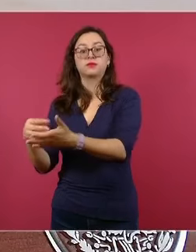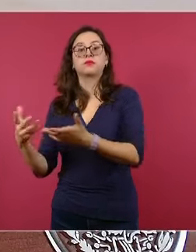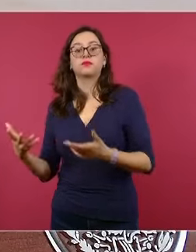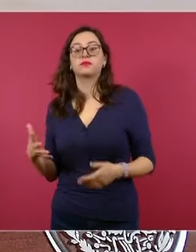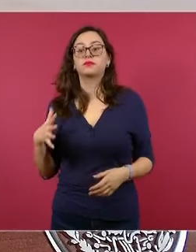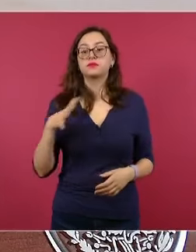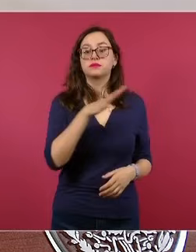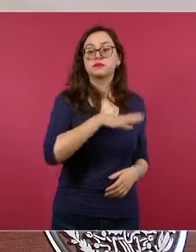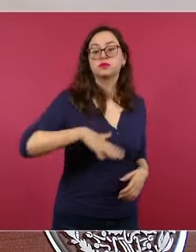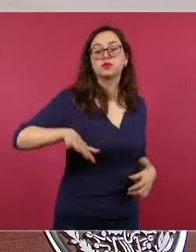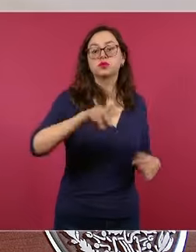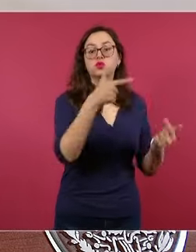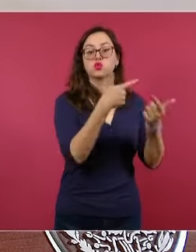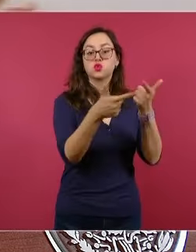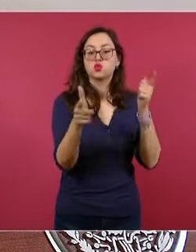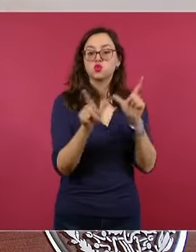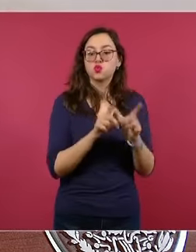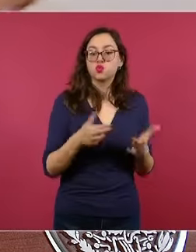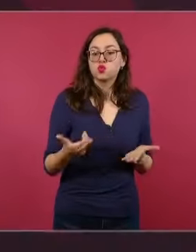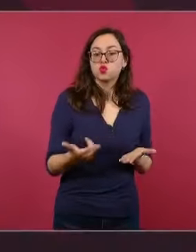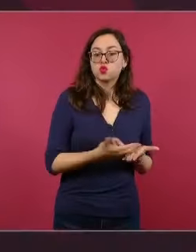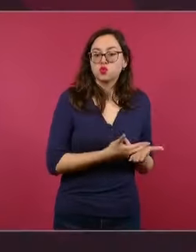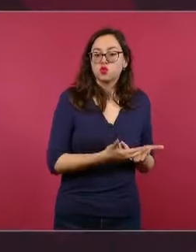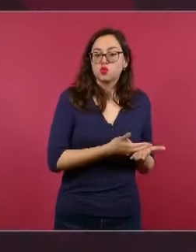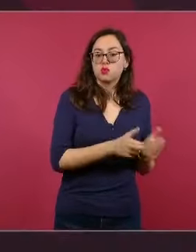rosado y